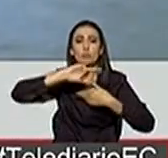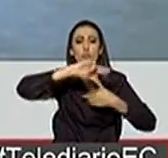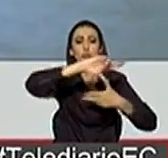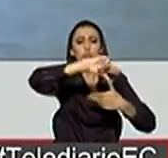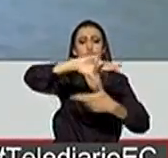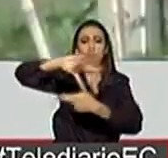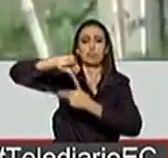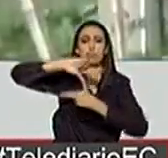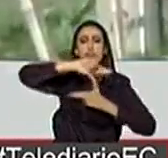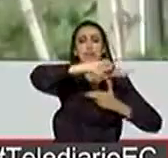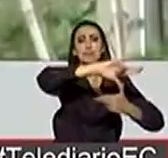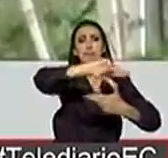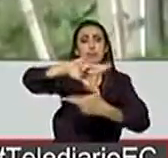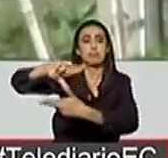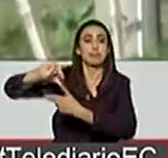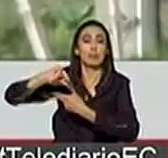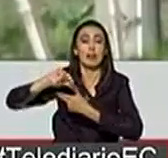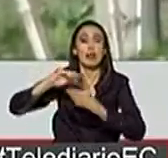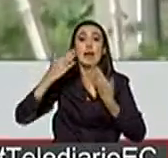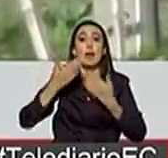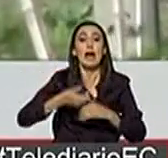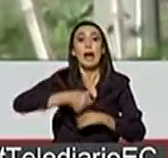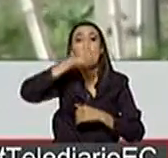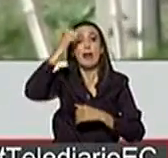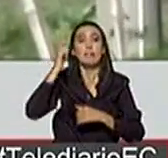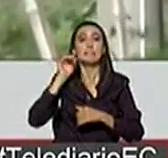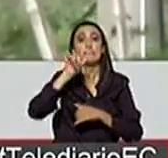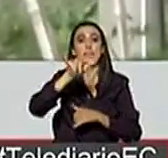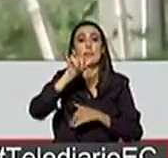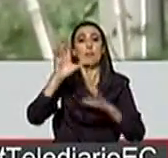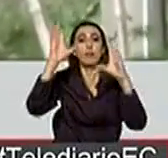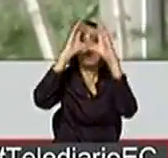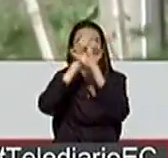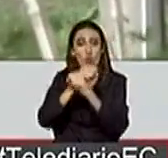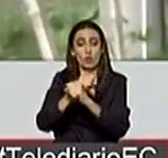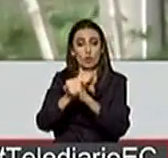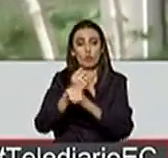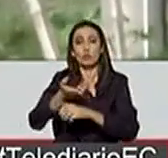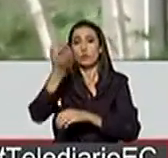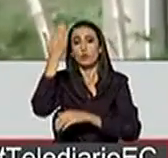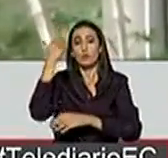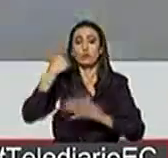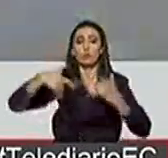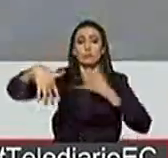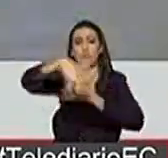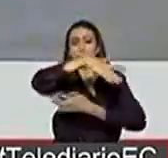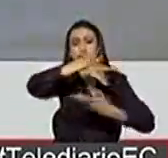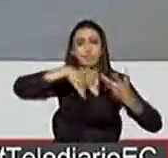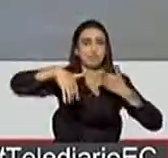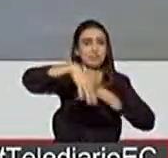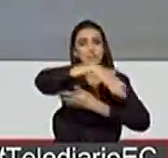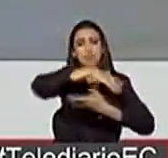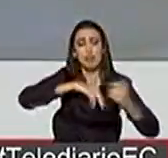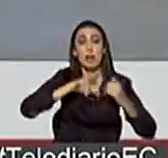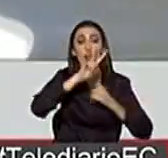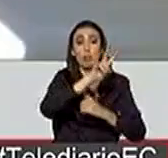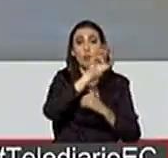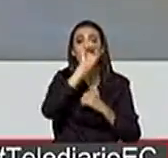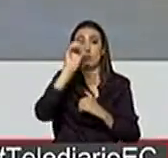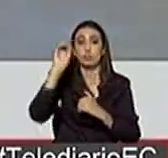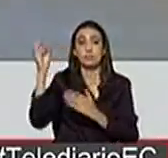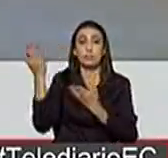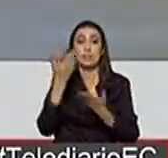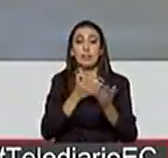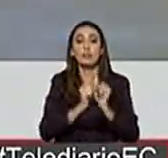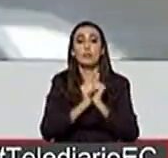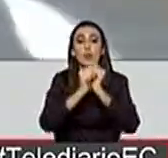el pasado sábado por la noche la tormenta tocó tierra procedente del pacífico con vientos de casi 200 kilómetros por hora acompañados